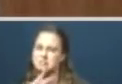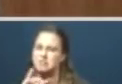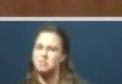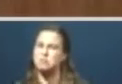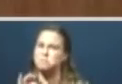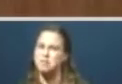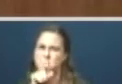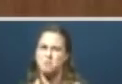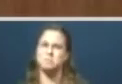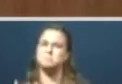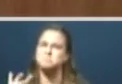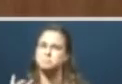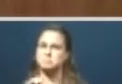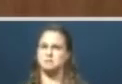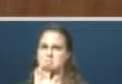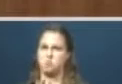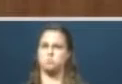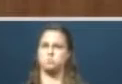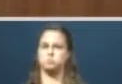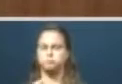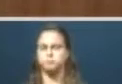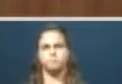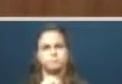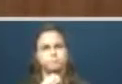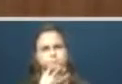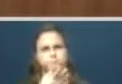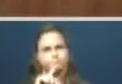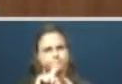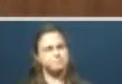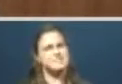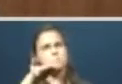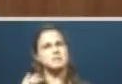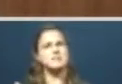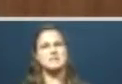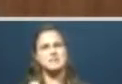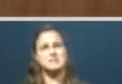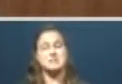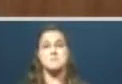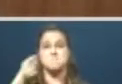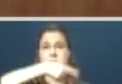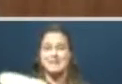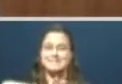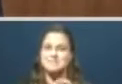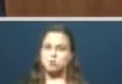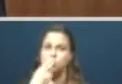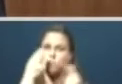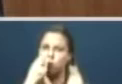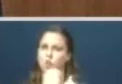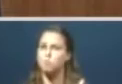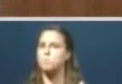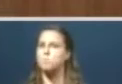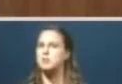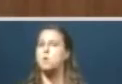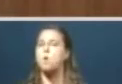población concretos y determinados lo cual me lleva a destacar una vez más la importancia que dentro de los grandes servicios públicos otorgamos a